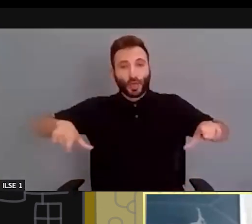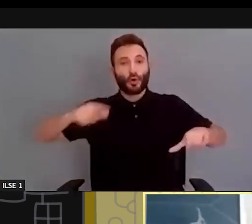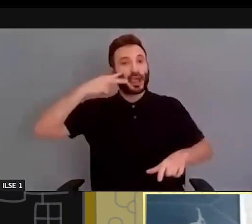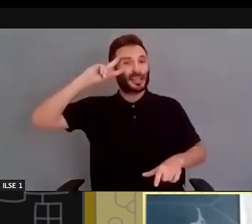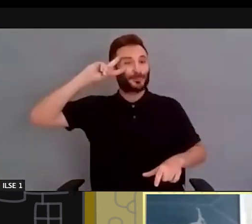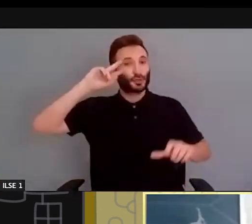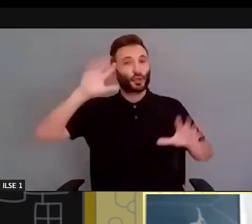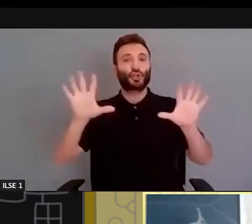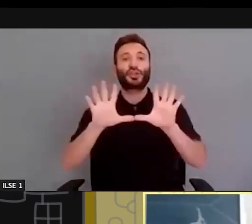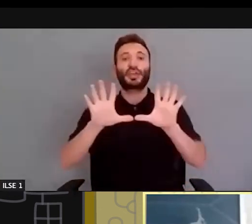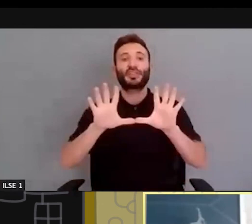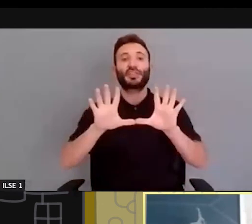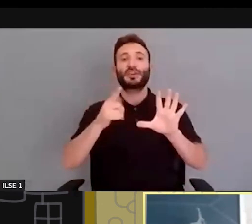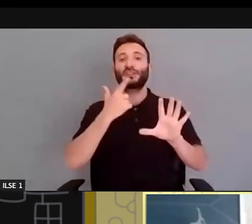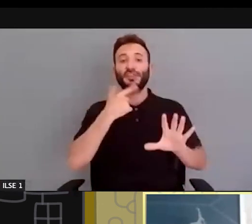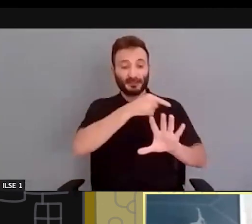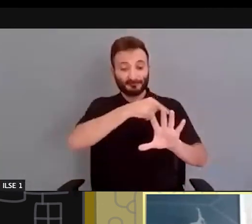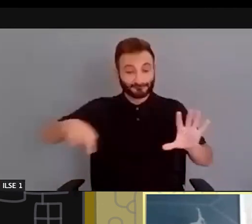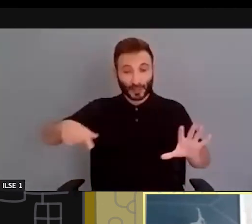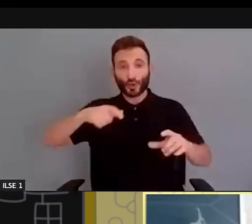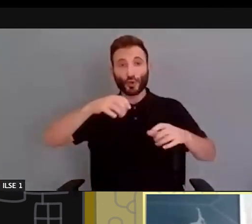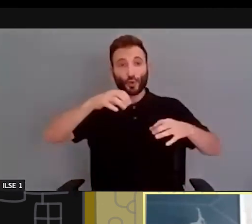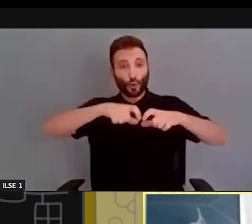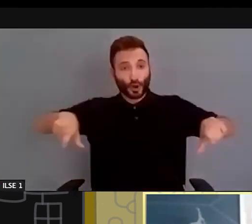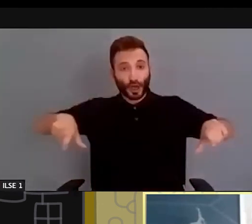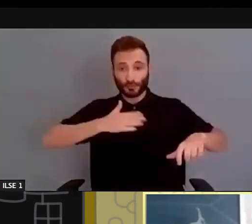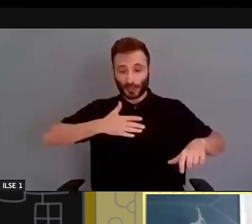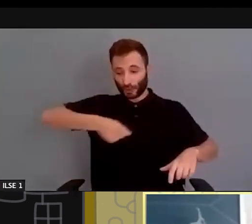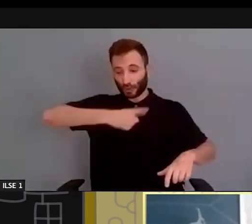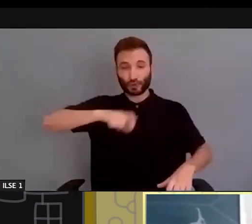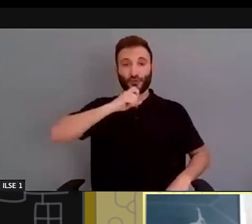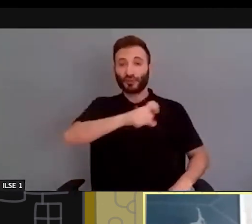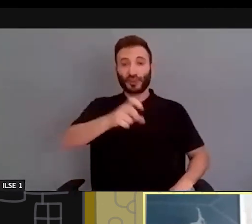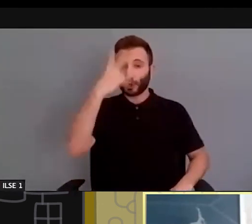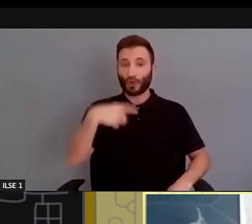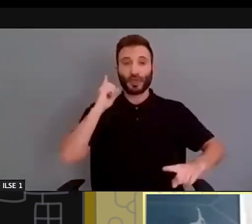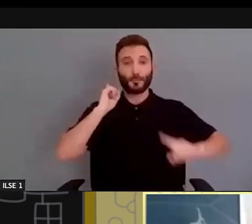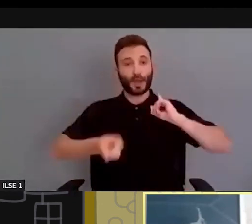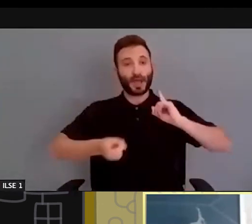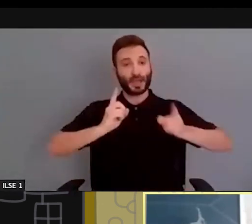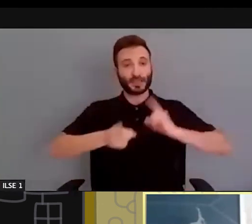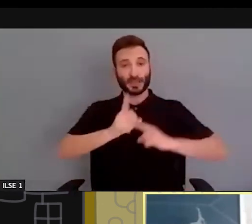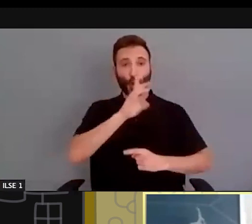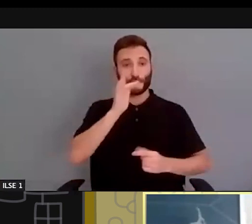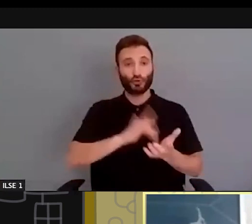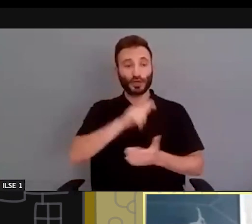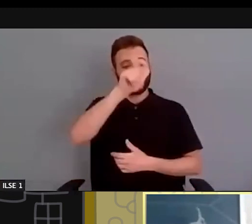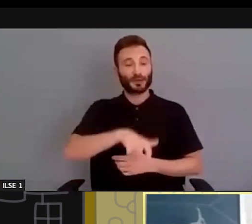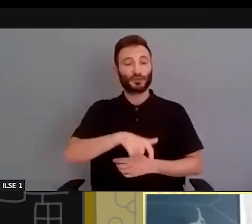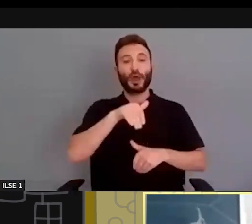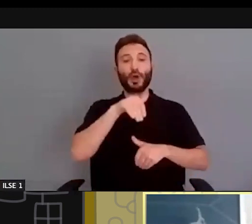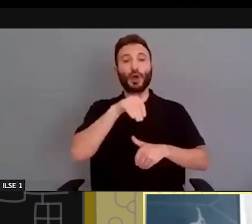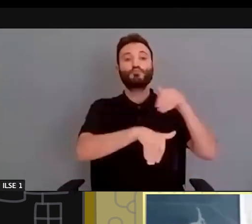decir que en el jurado no hemos mandado ni nosotros ni la Fundación 11, porque cada miembro del jurado daba su voto y una nota de 1 a 5